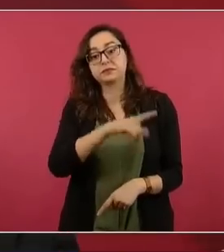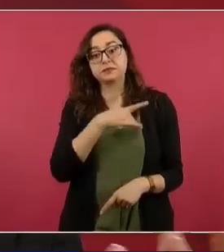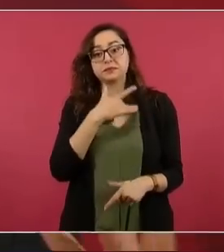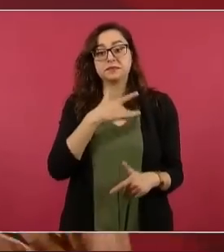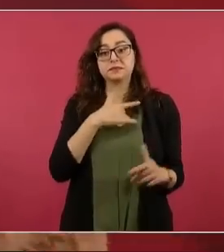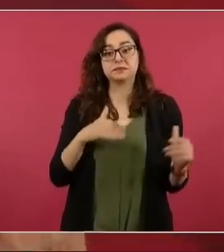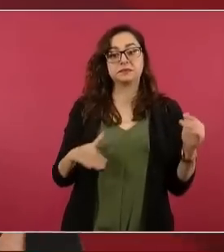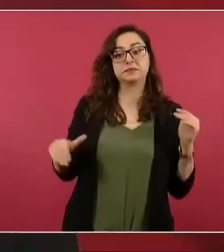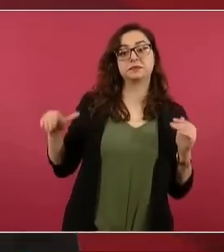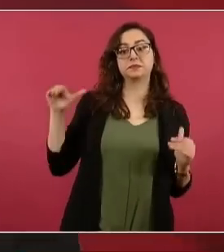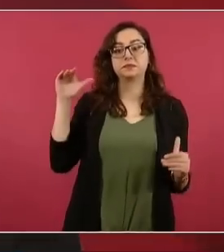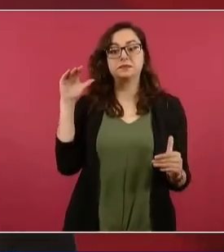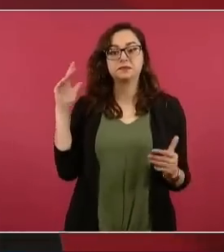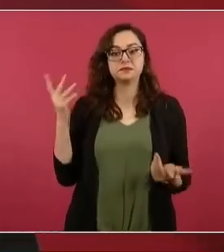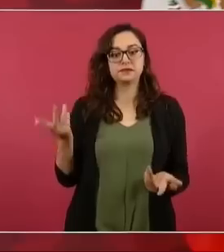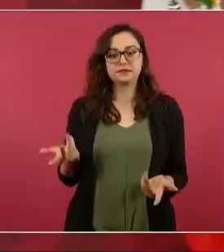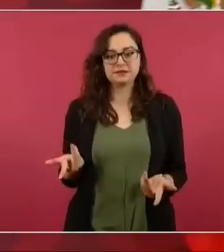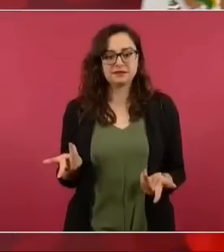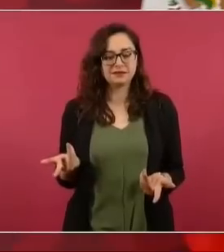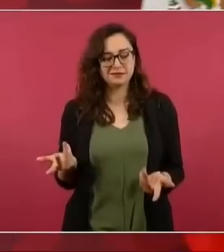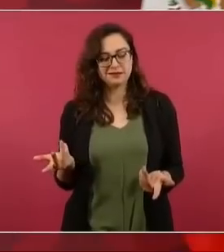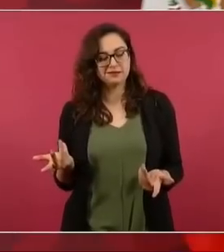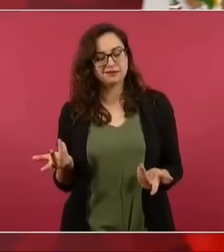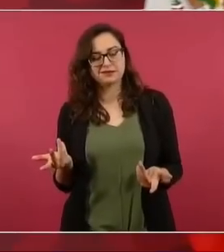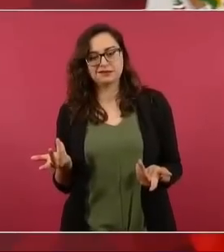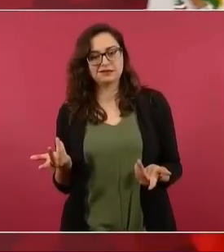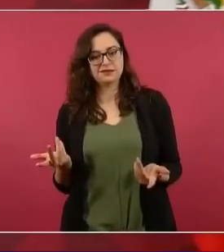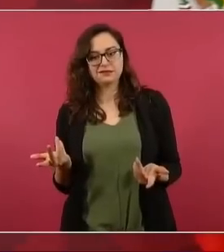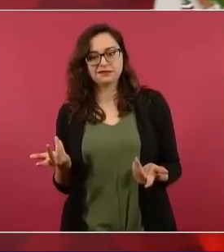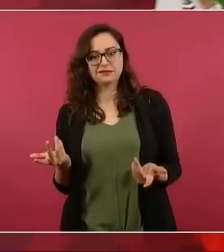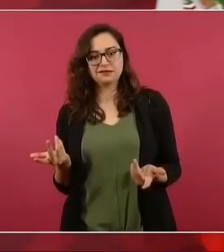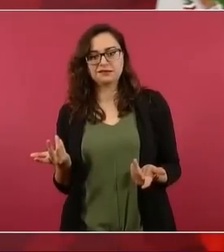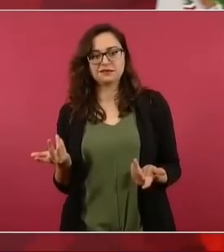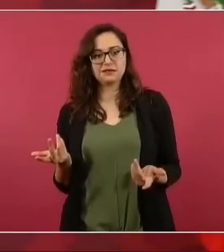Nuestro proceso ha sido